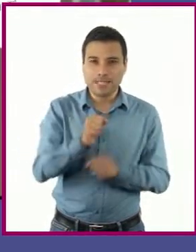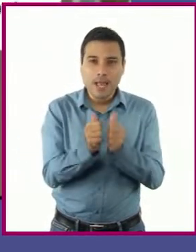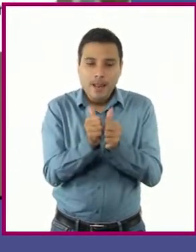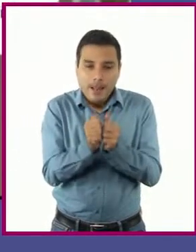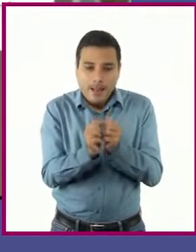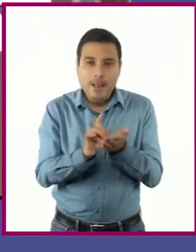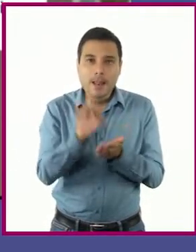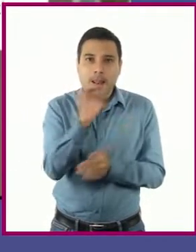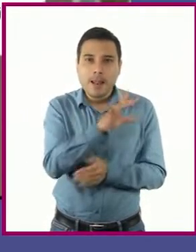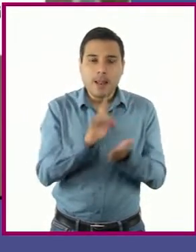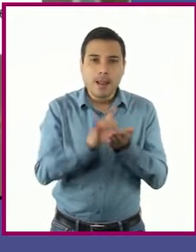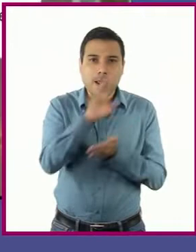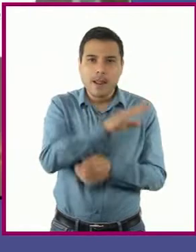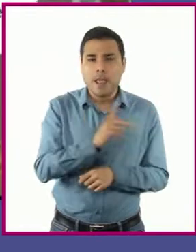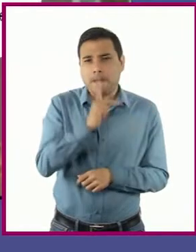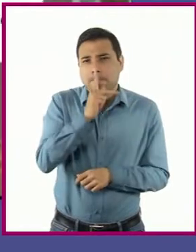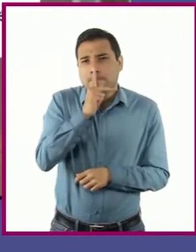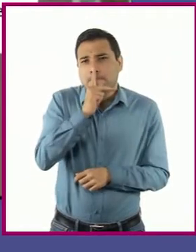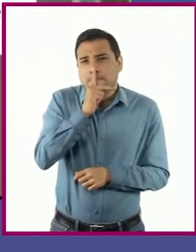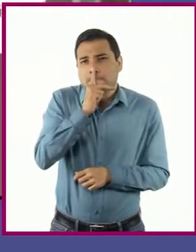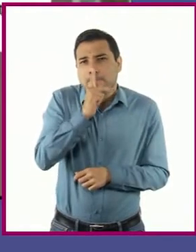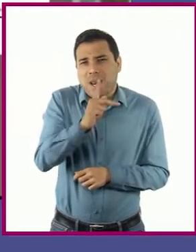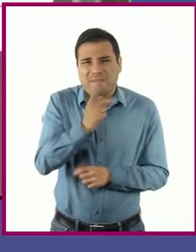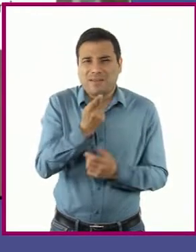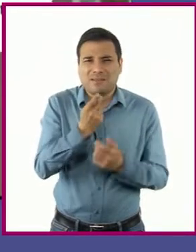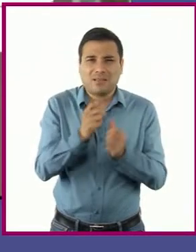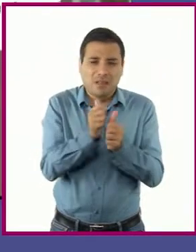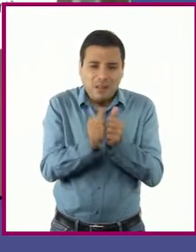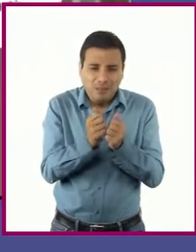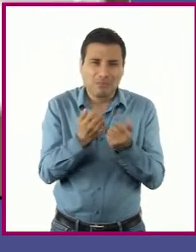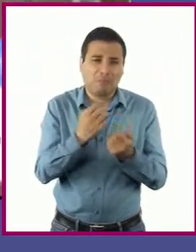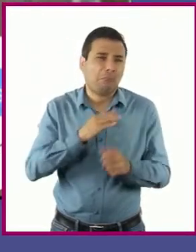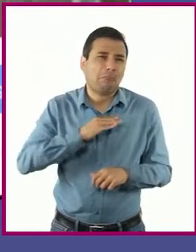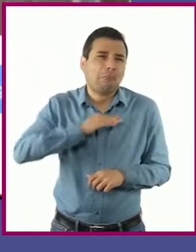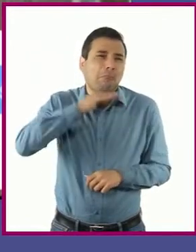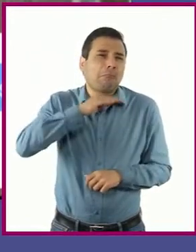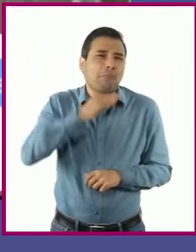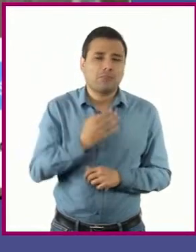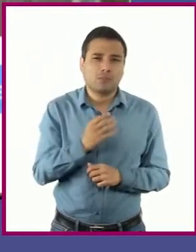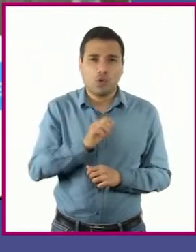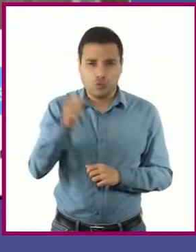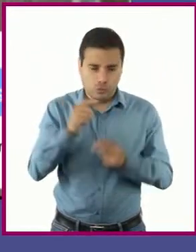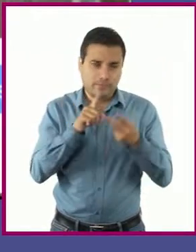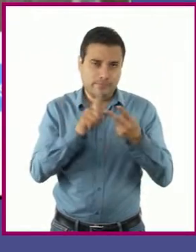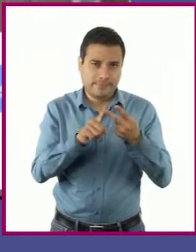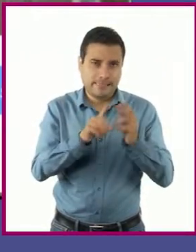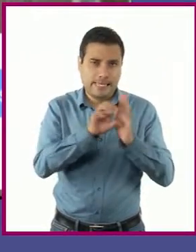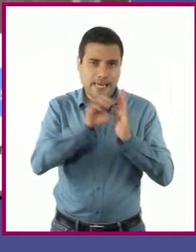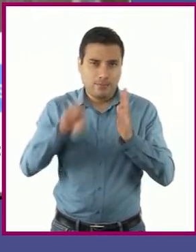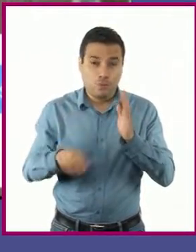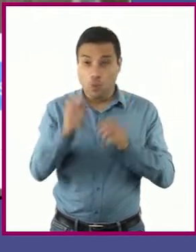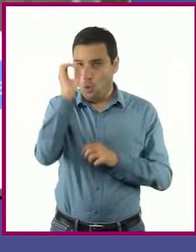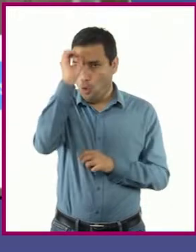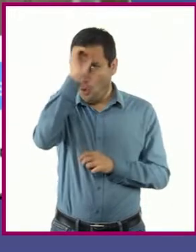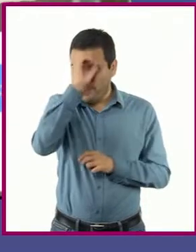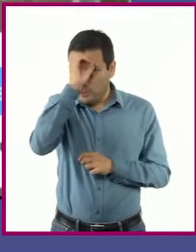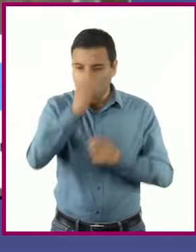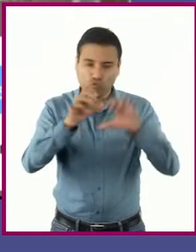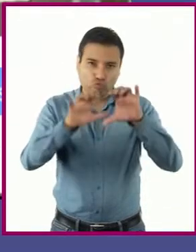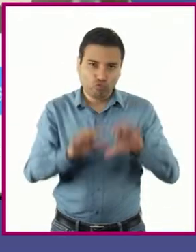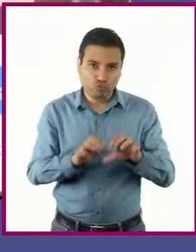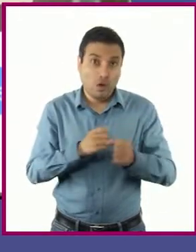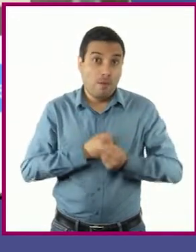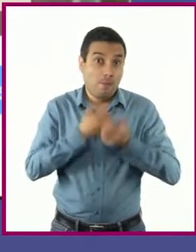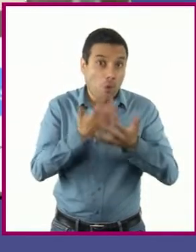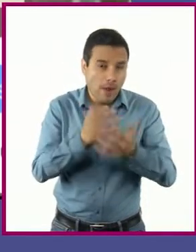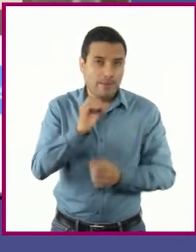las palabras se escriben tal como se escuchan, y el que se utiliza, por ejemplo, para escribir un ensayo, un poema o